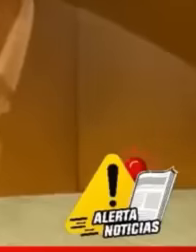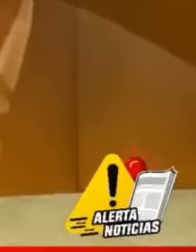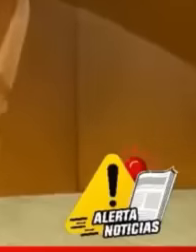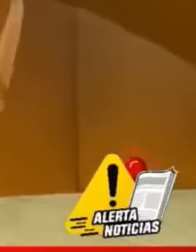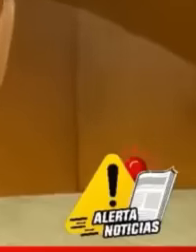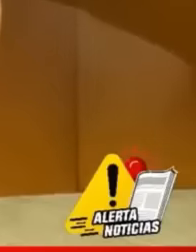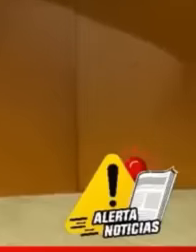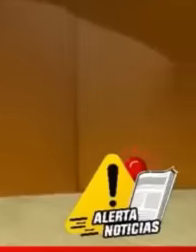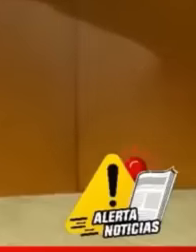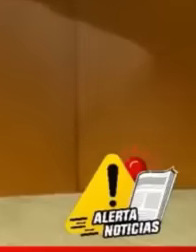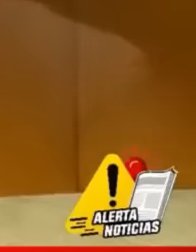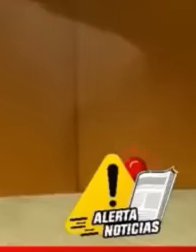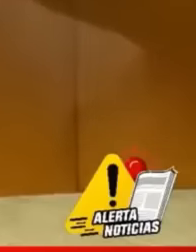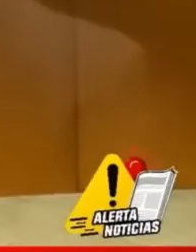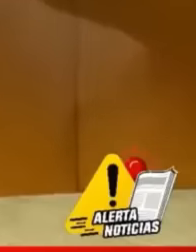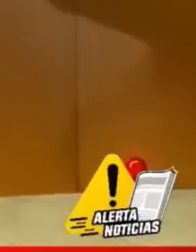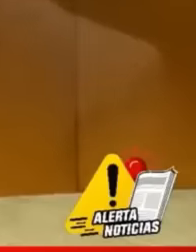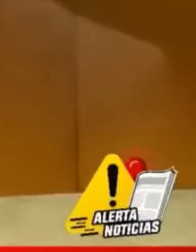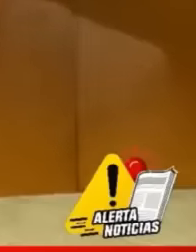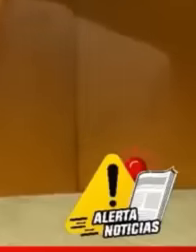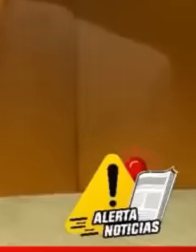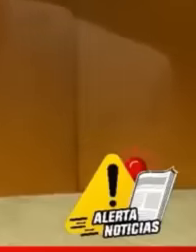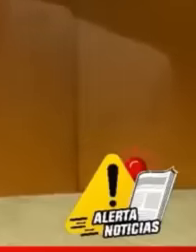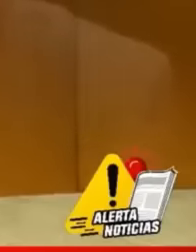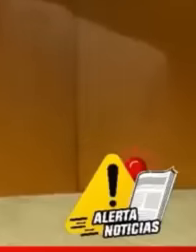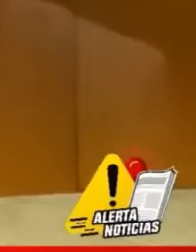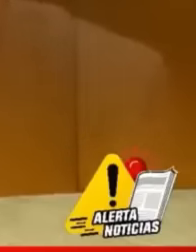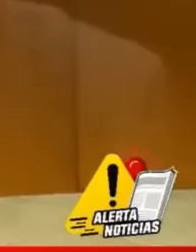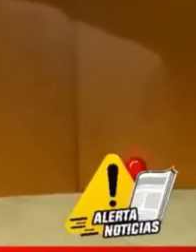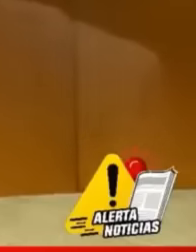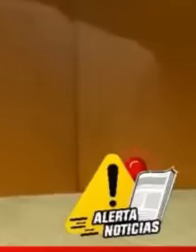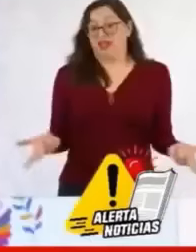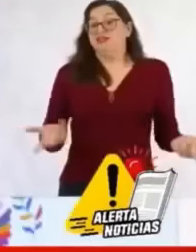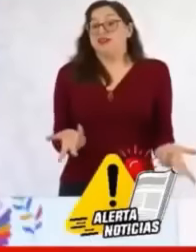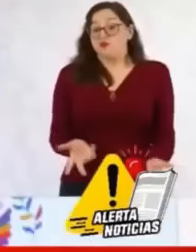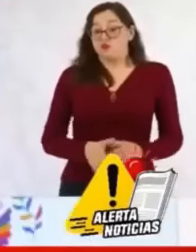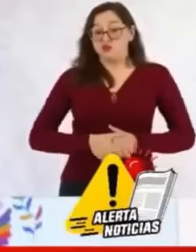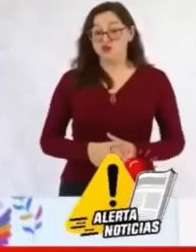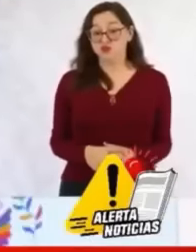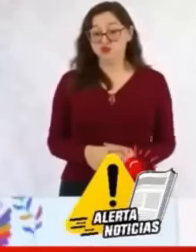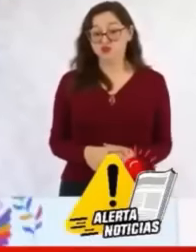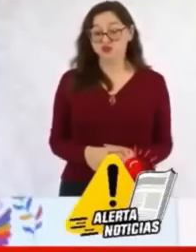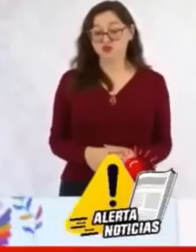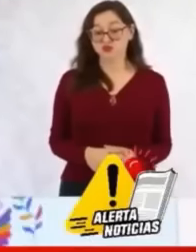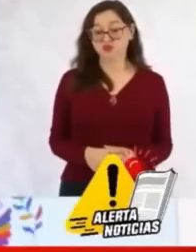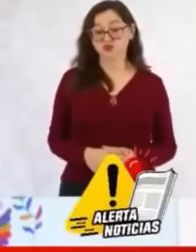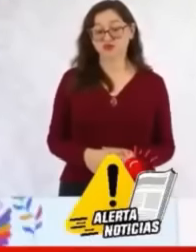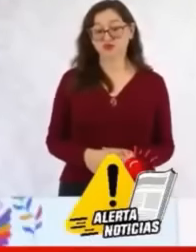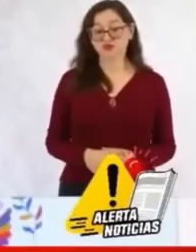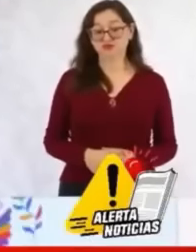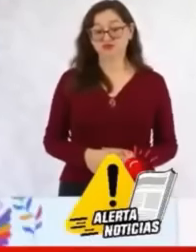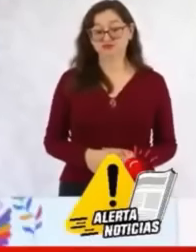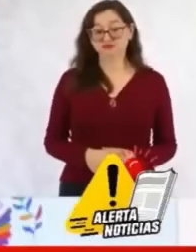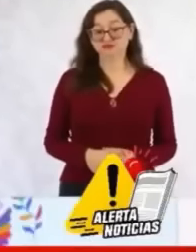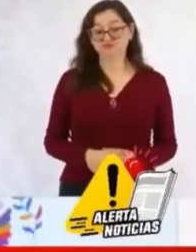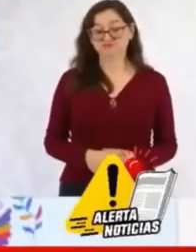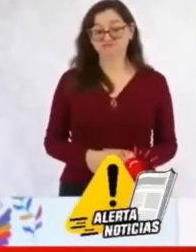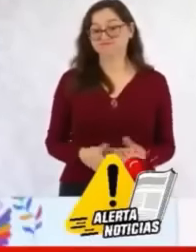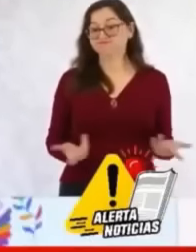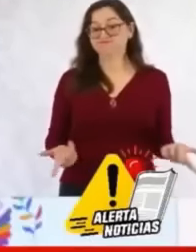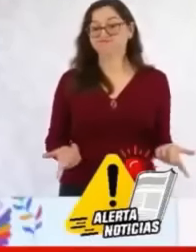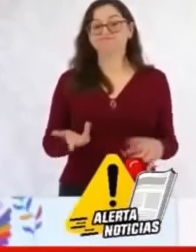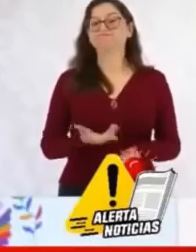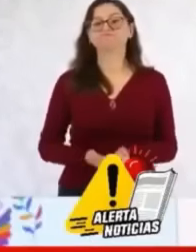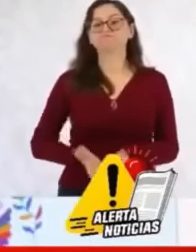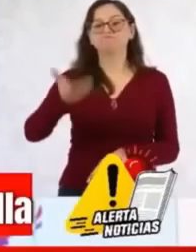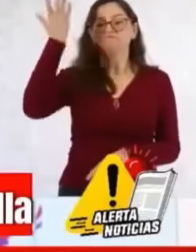quieren entregar la información que es incómoda para el gobierno. La presidenta les ha dado tremenda tunda,